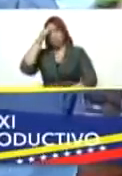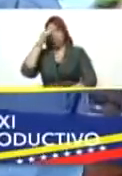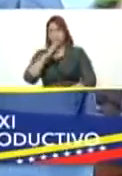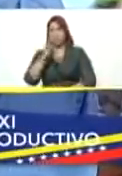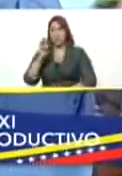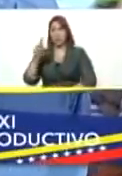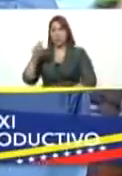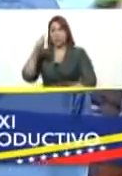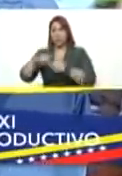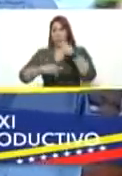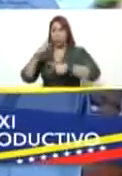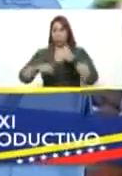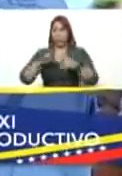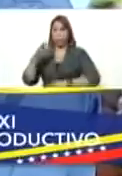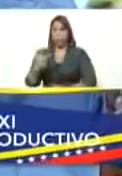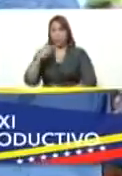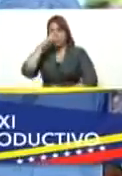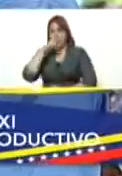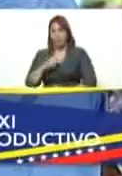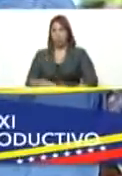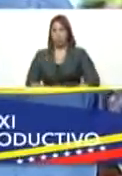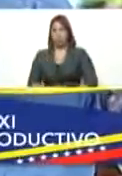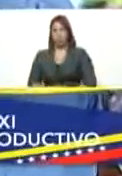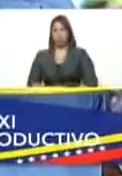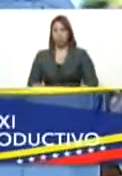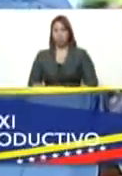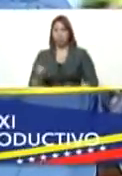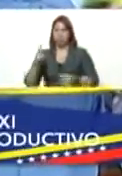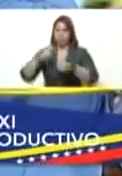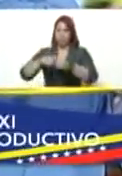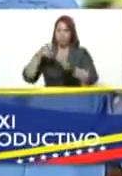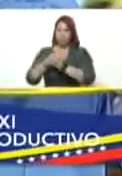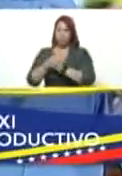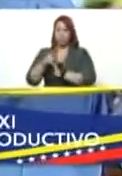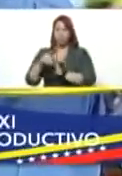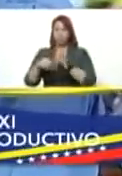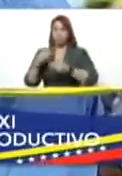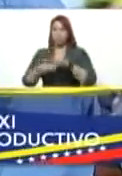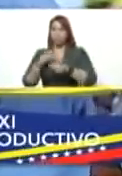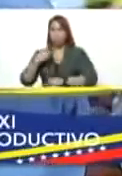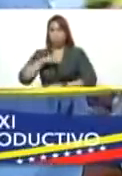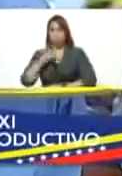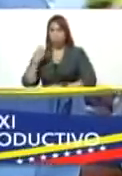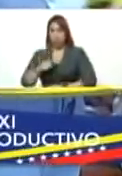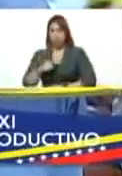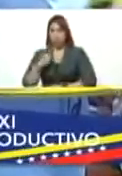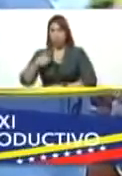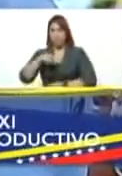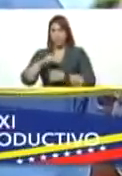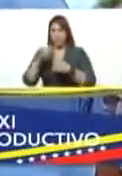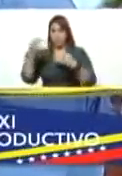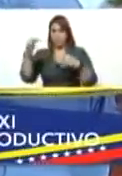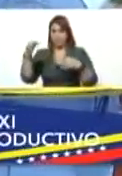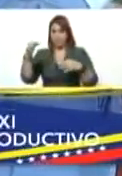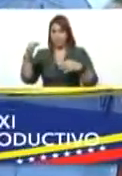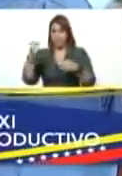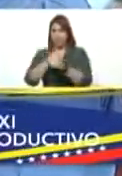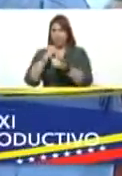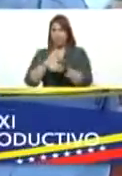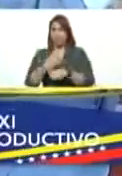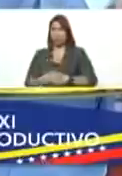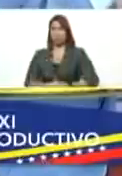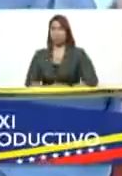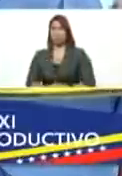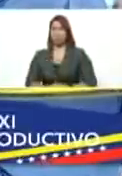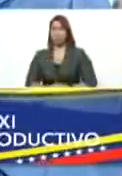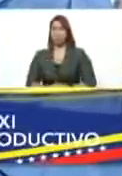Producción en el tercer aniversario es parte precisamente de eso, ¿no? Nosotros tenemos aquí un primer papel de trabajo que